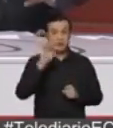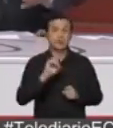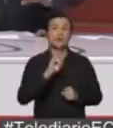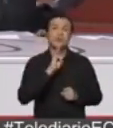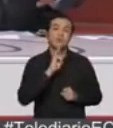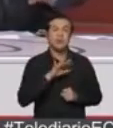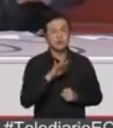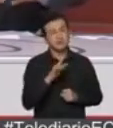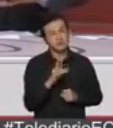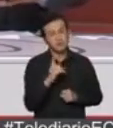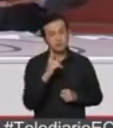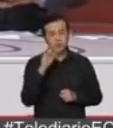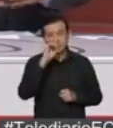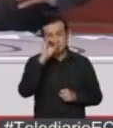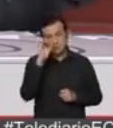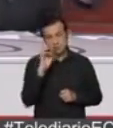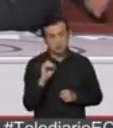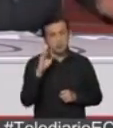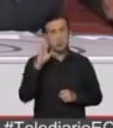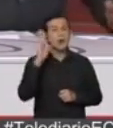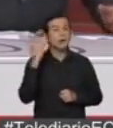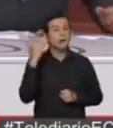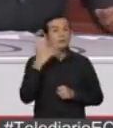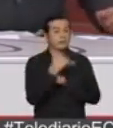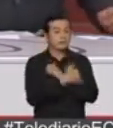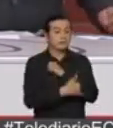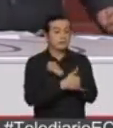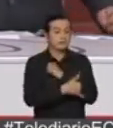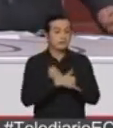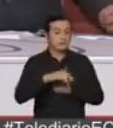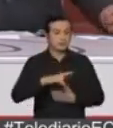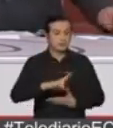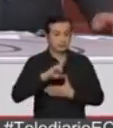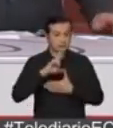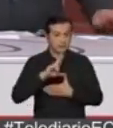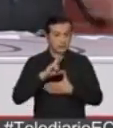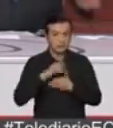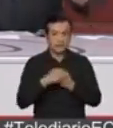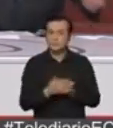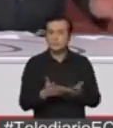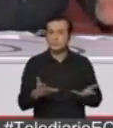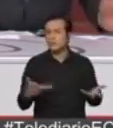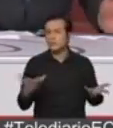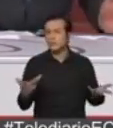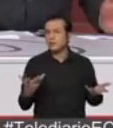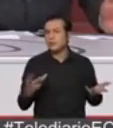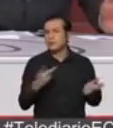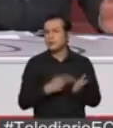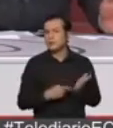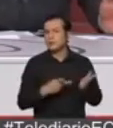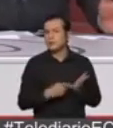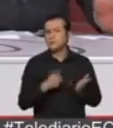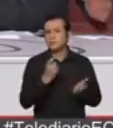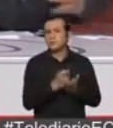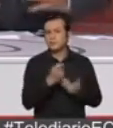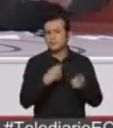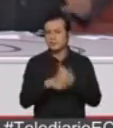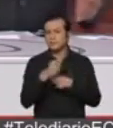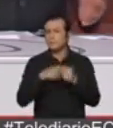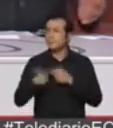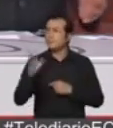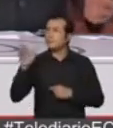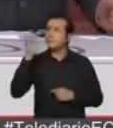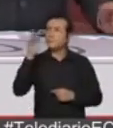más, un poco más del 1% a los países de la región, de América. ¿Qué es lo que pasa con el envío del camarón a estos